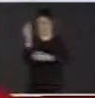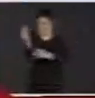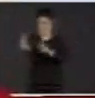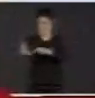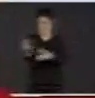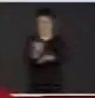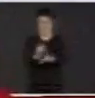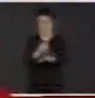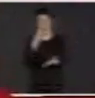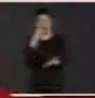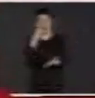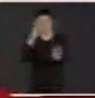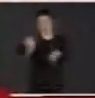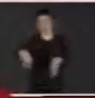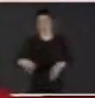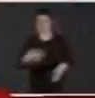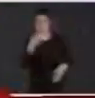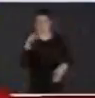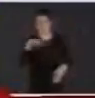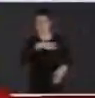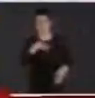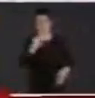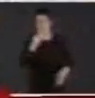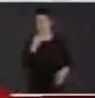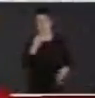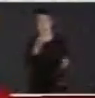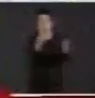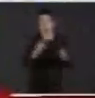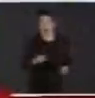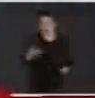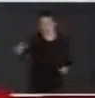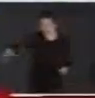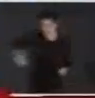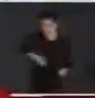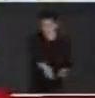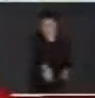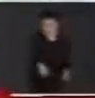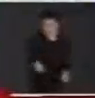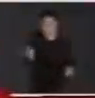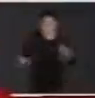Para sacar las pizzas lo puedes usar. O pasa mierda si ya lo pones.